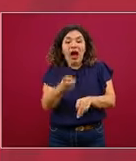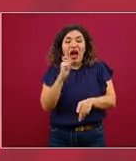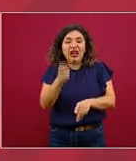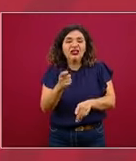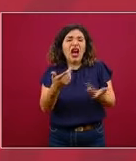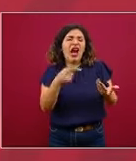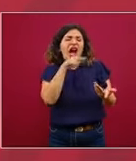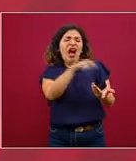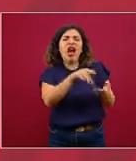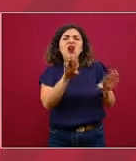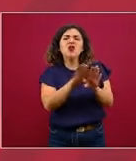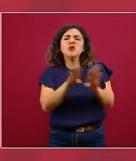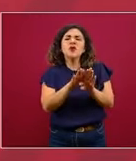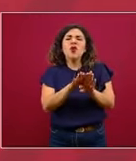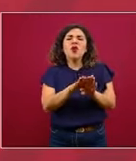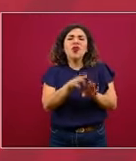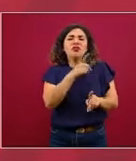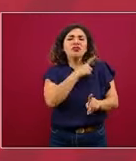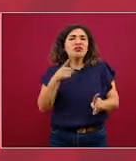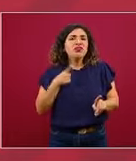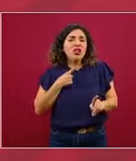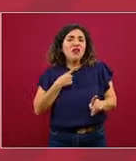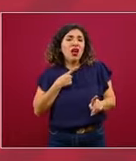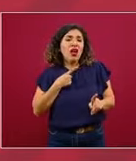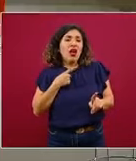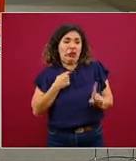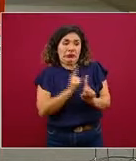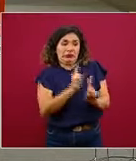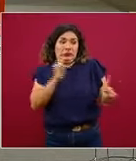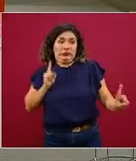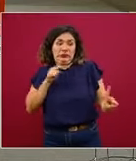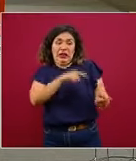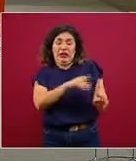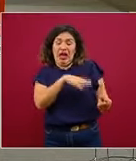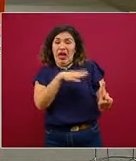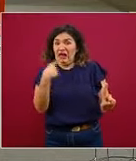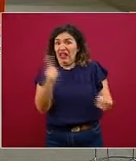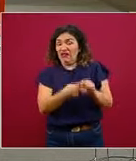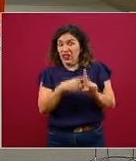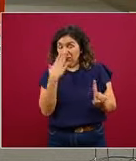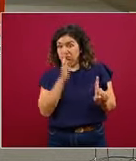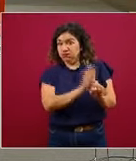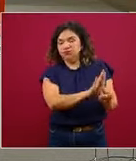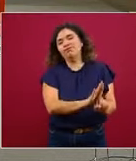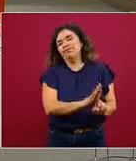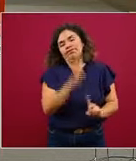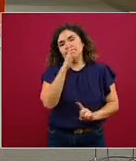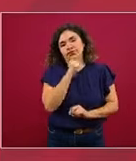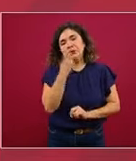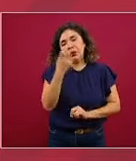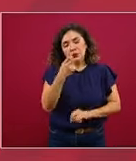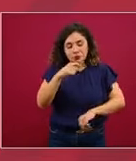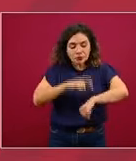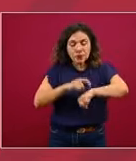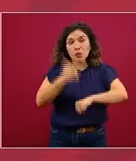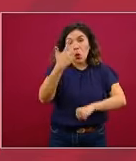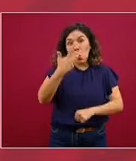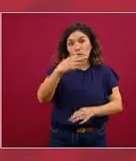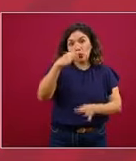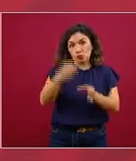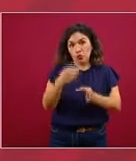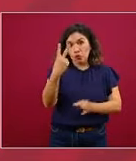estigma o como que algo de lo que hay que estarse alejando en sí, ¿verdad? Bueno, nos dieron las 8:02 de la noche.